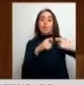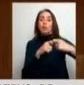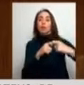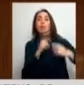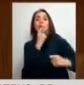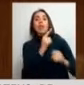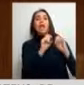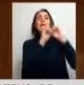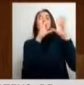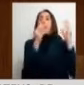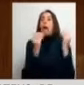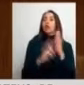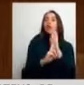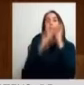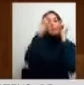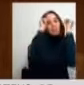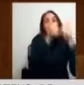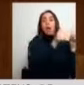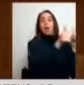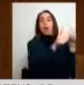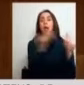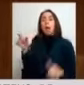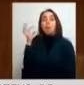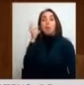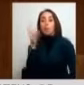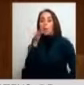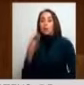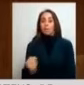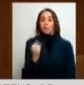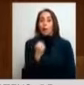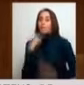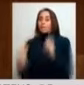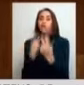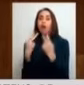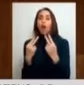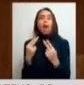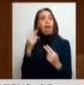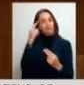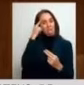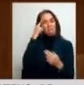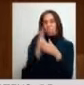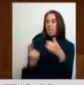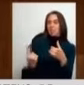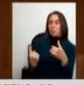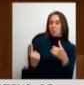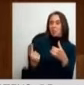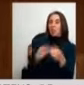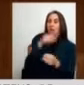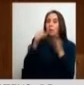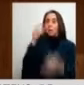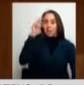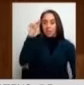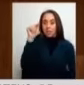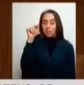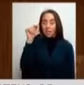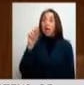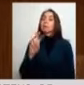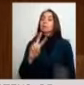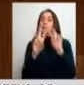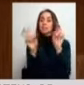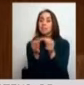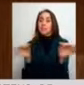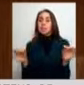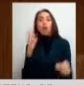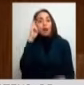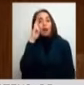representar sus ideas pero si una mujer era enérgica era desubicada para plantear sus ideas sin duda sus reflexiones estaban